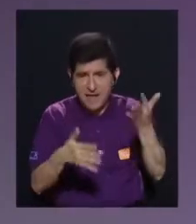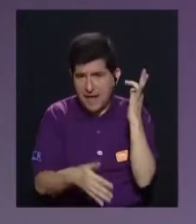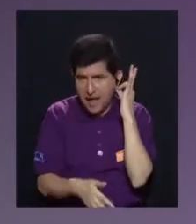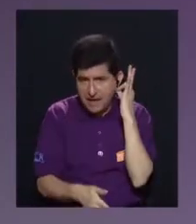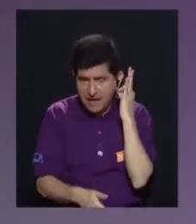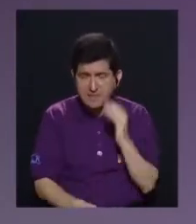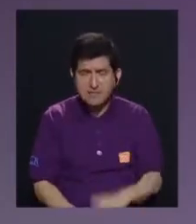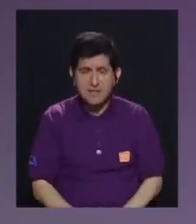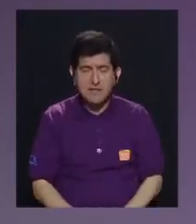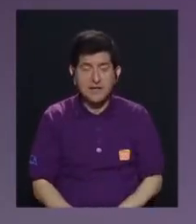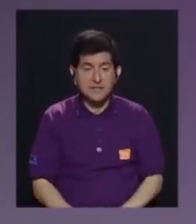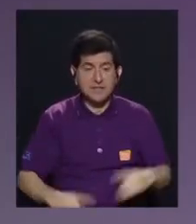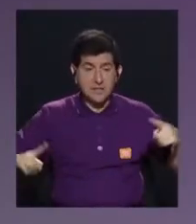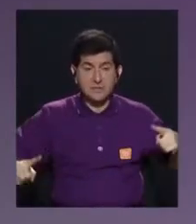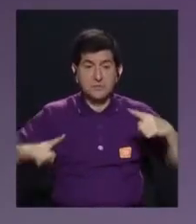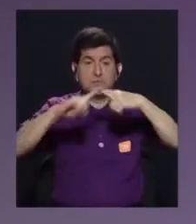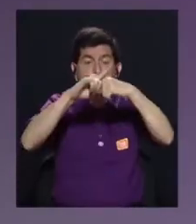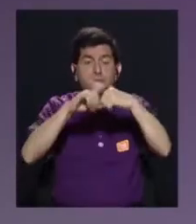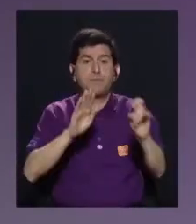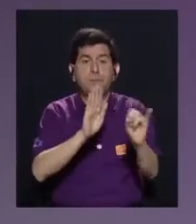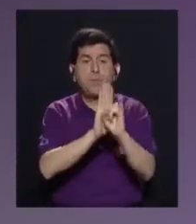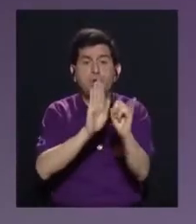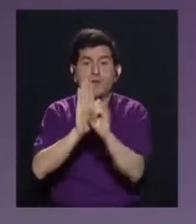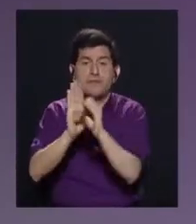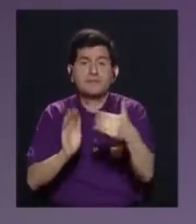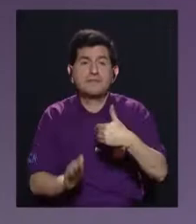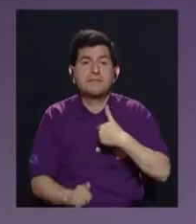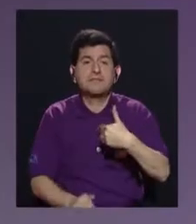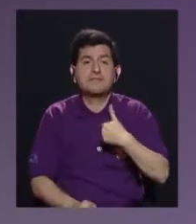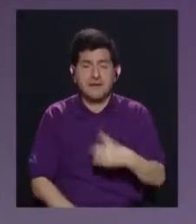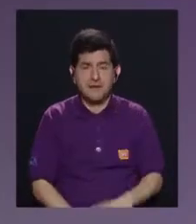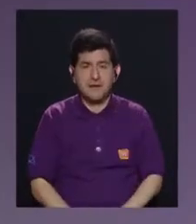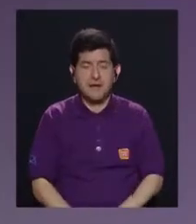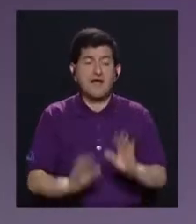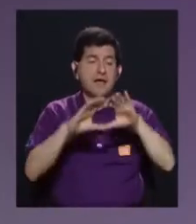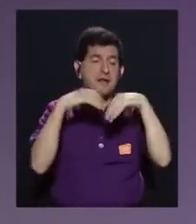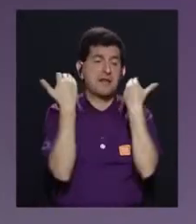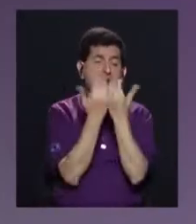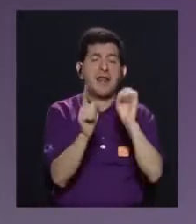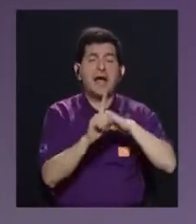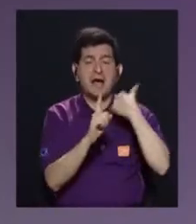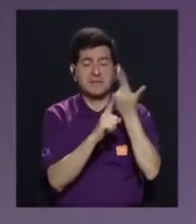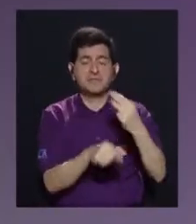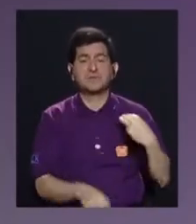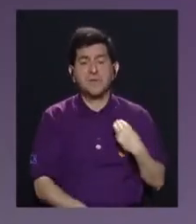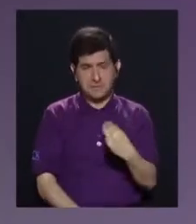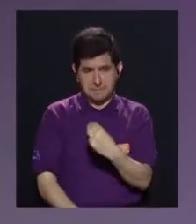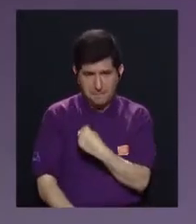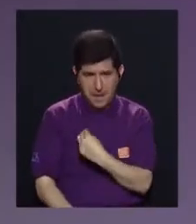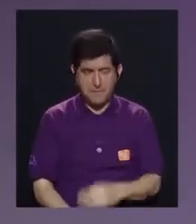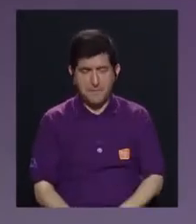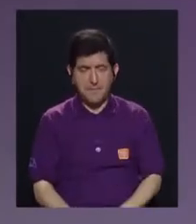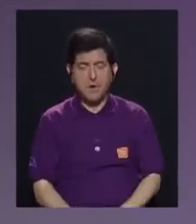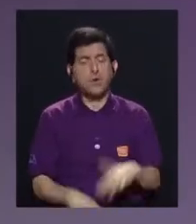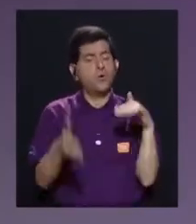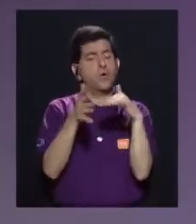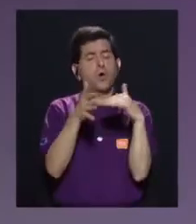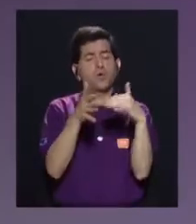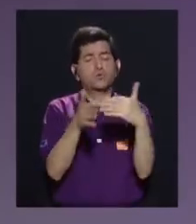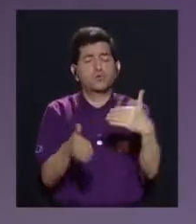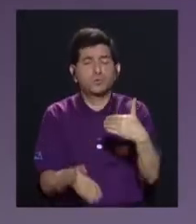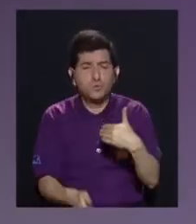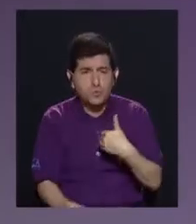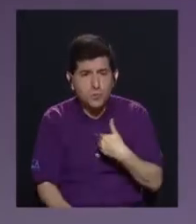ver están cruzadas por las identidades que tenemos por las clases sociales a las que pertenecemos por la preparación que